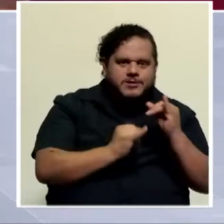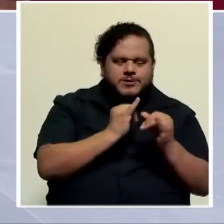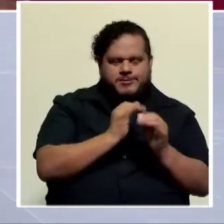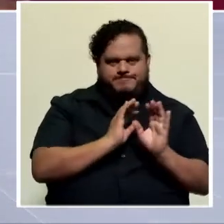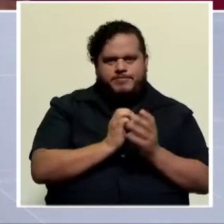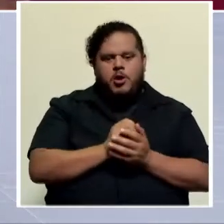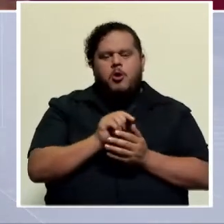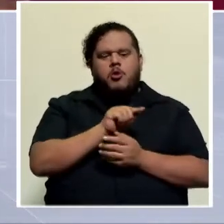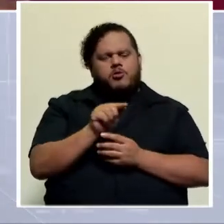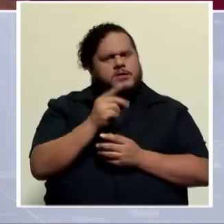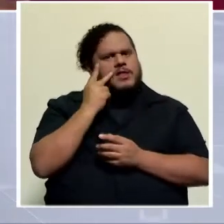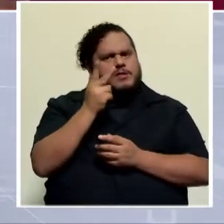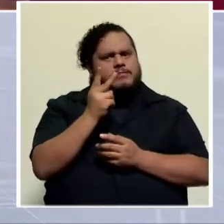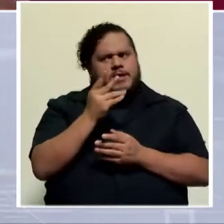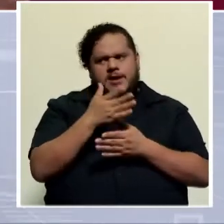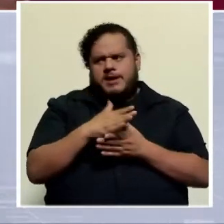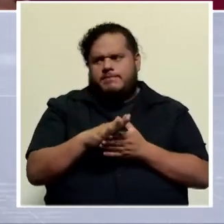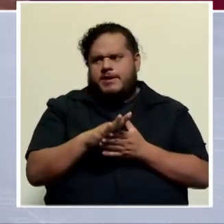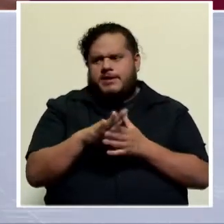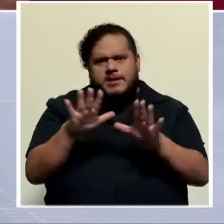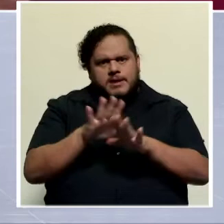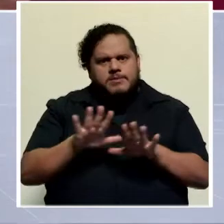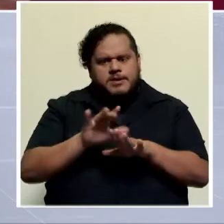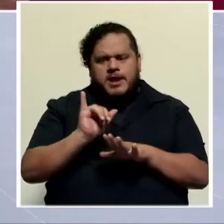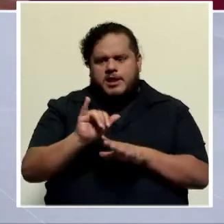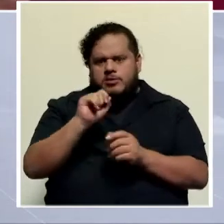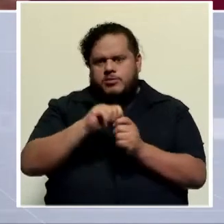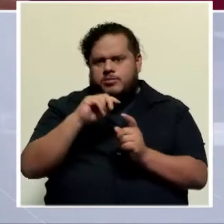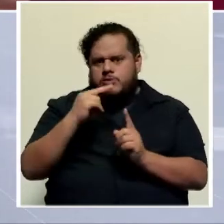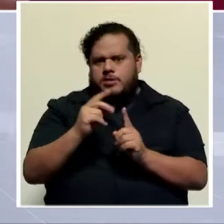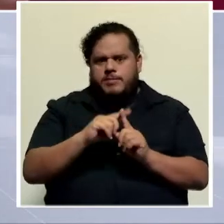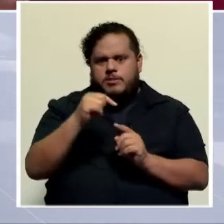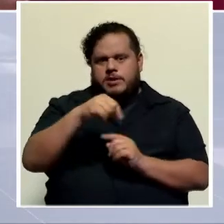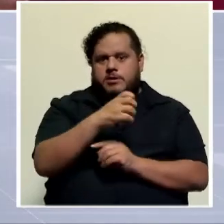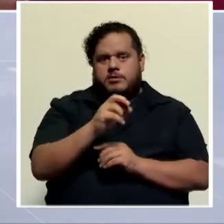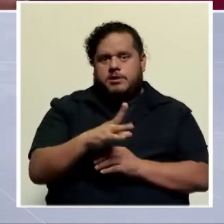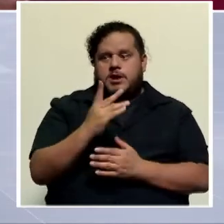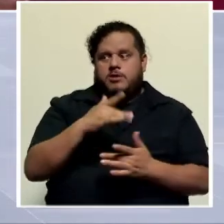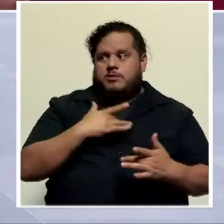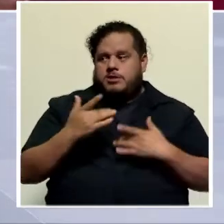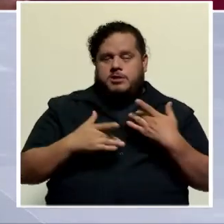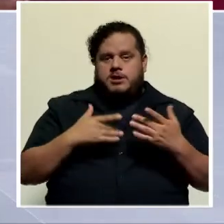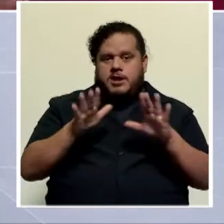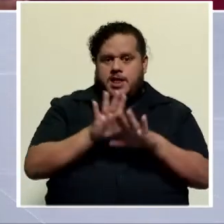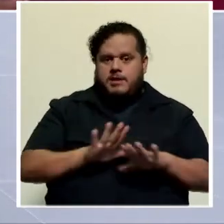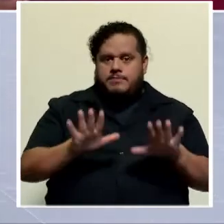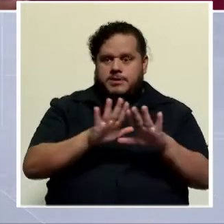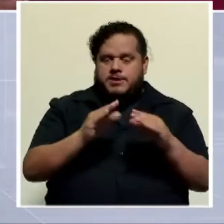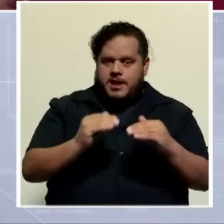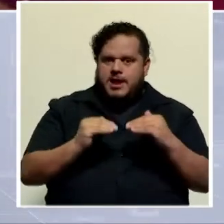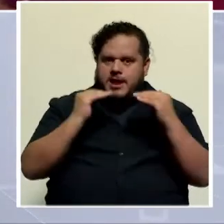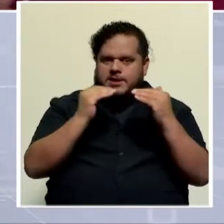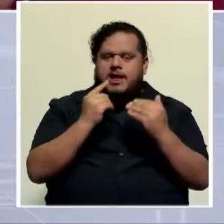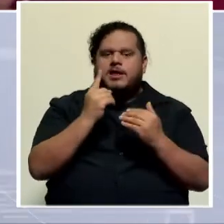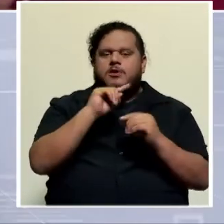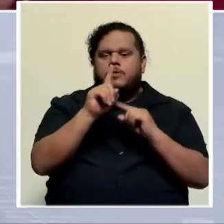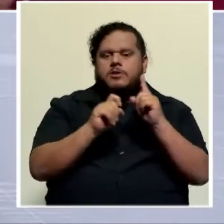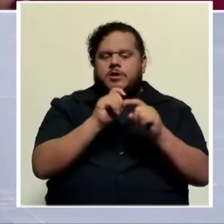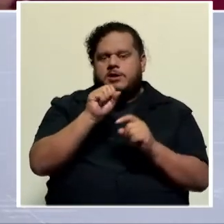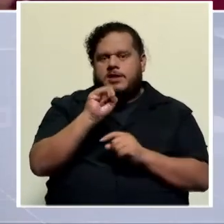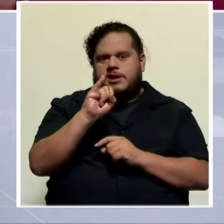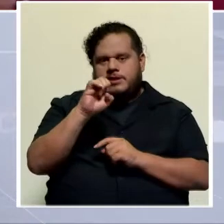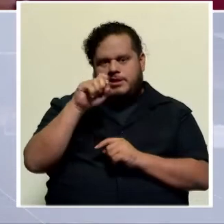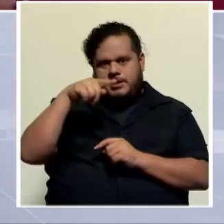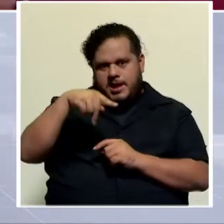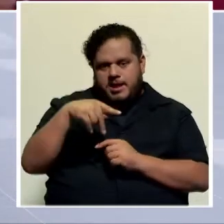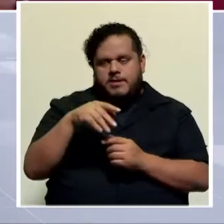supuesto, la parte ambiental, pero en su contexto. En Costa Rica hay una sensibilidad ambiental alta, y a pesar de eso, una encuesta del CIEP de agosto decía